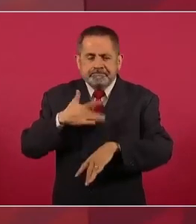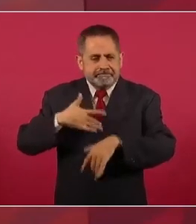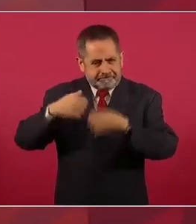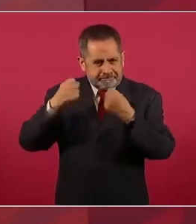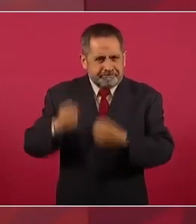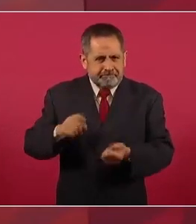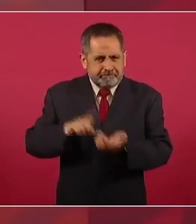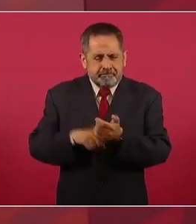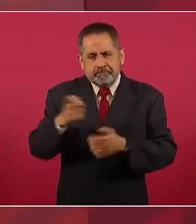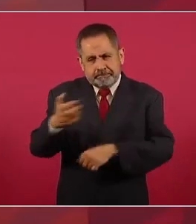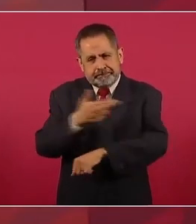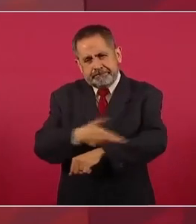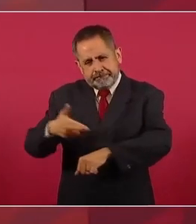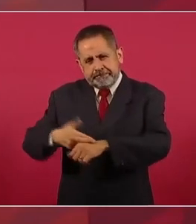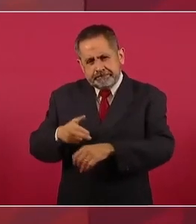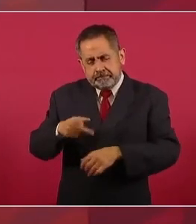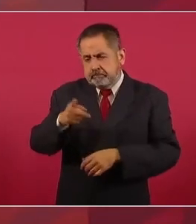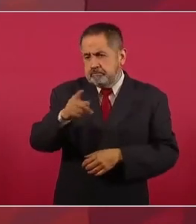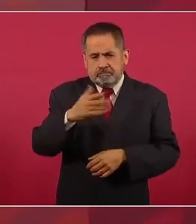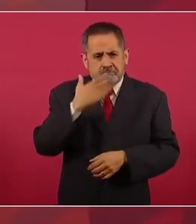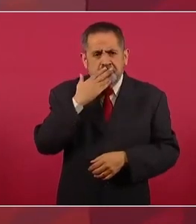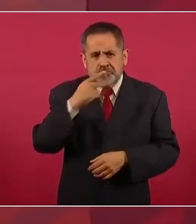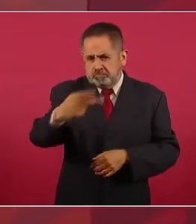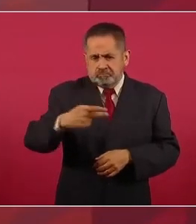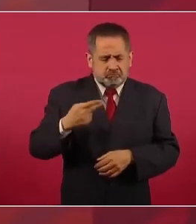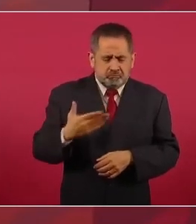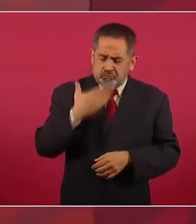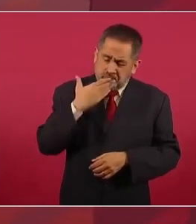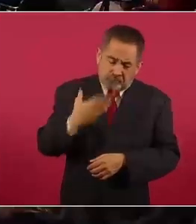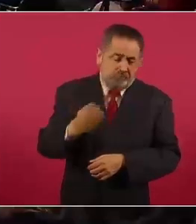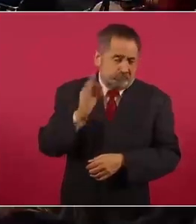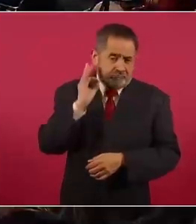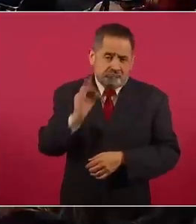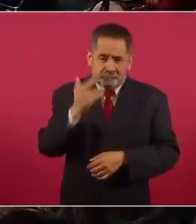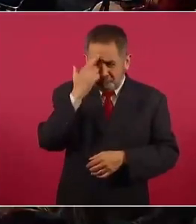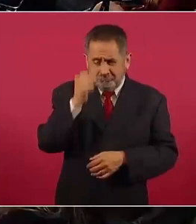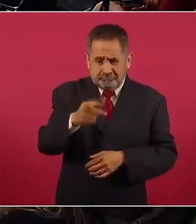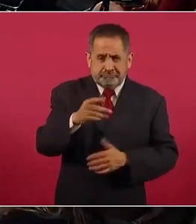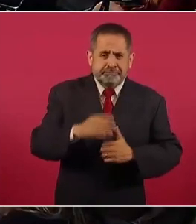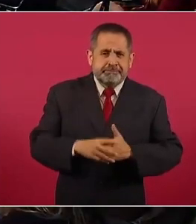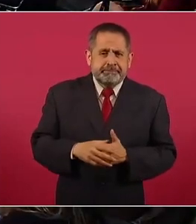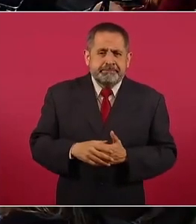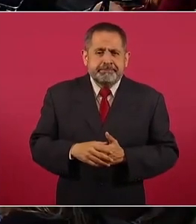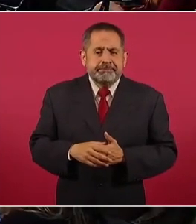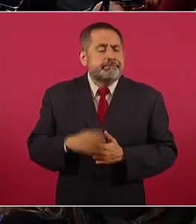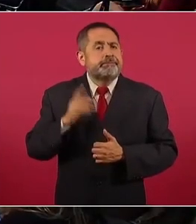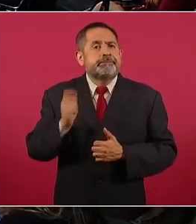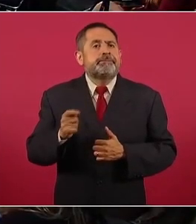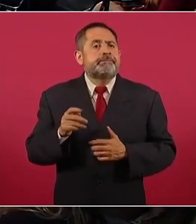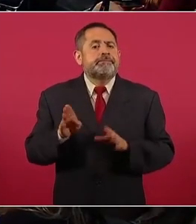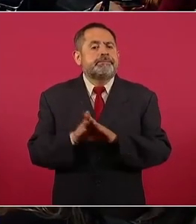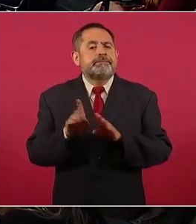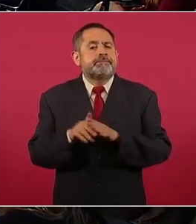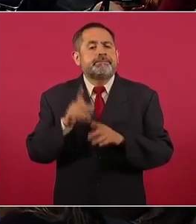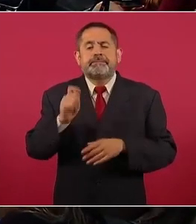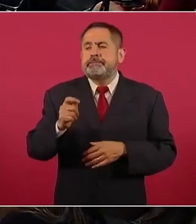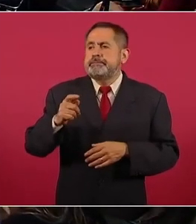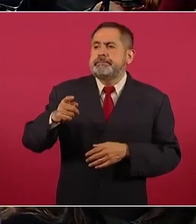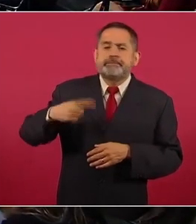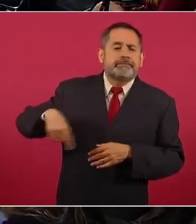consolidando estas fases. Pero tu pregunta es muy buena. No se trata de que el